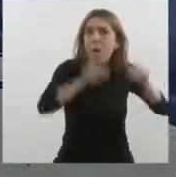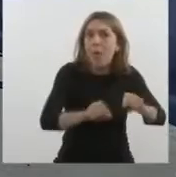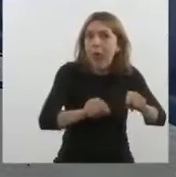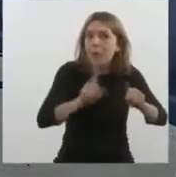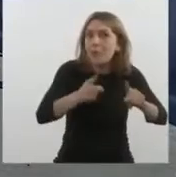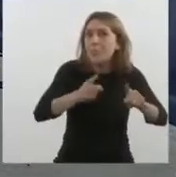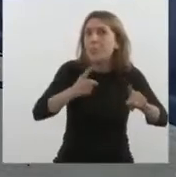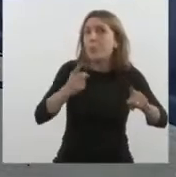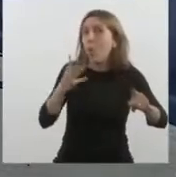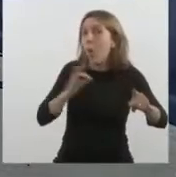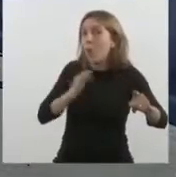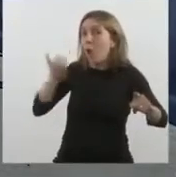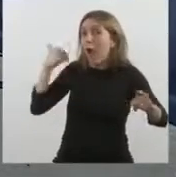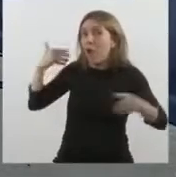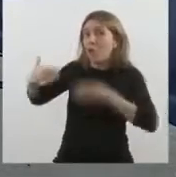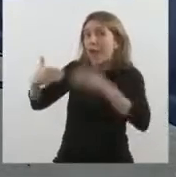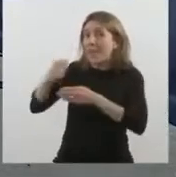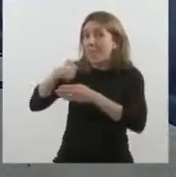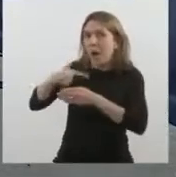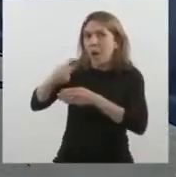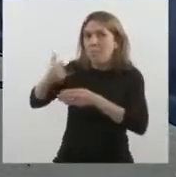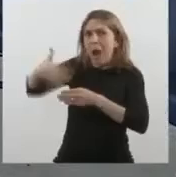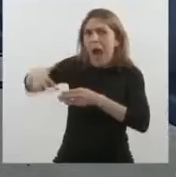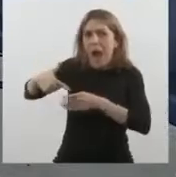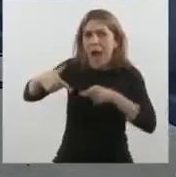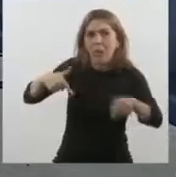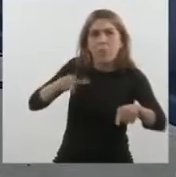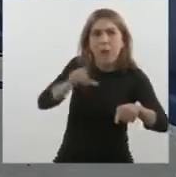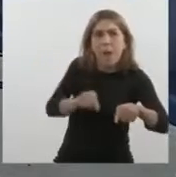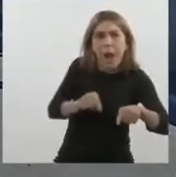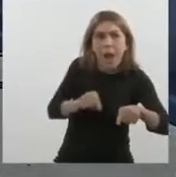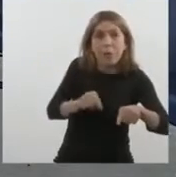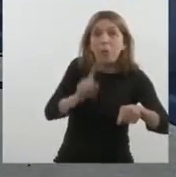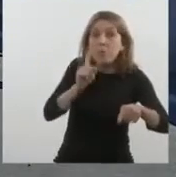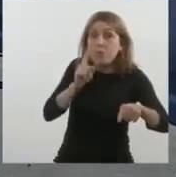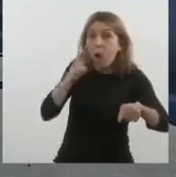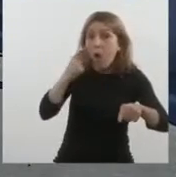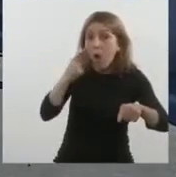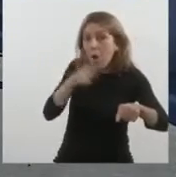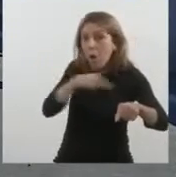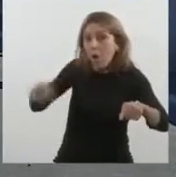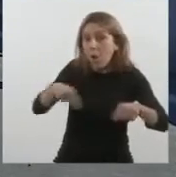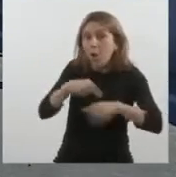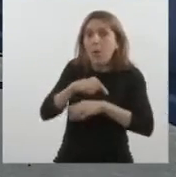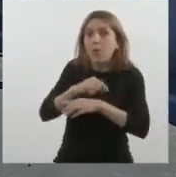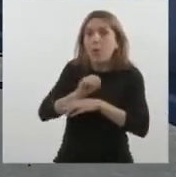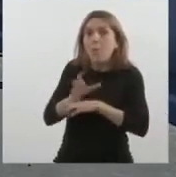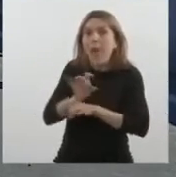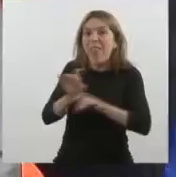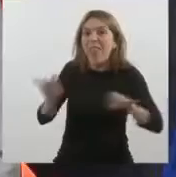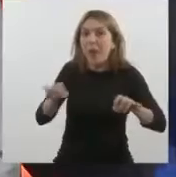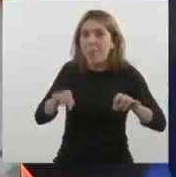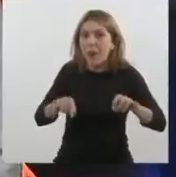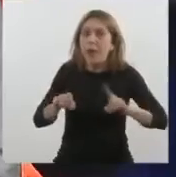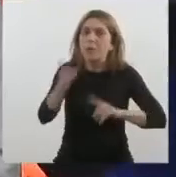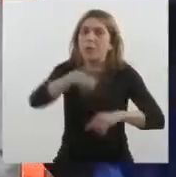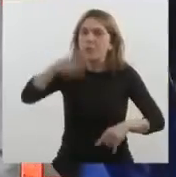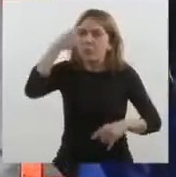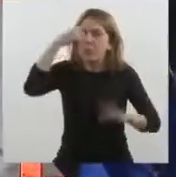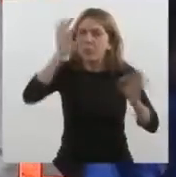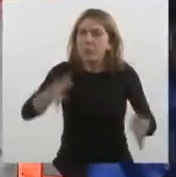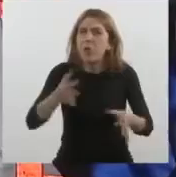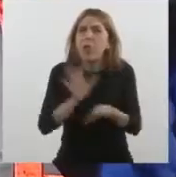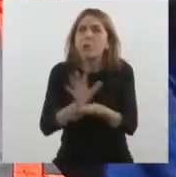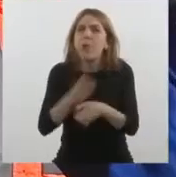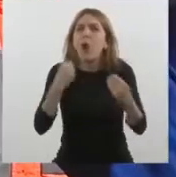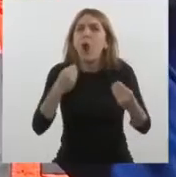Eso lo que quiere decir es que tenemos que tener muy presente cómo asumimos el desafío